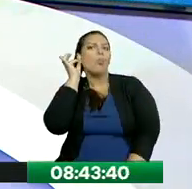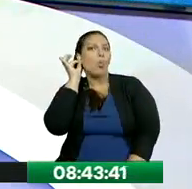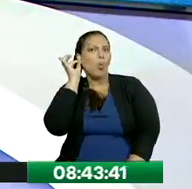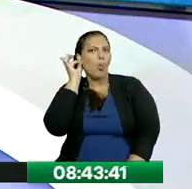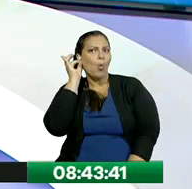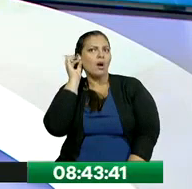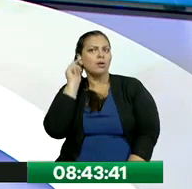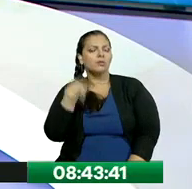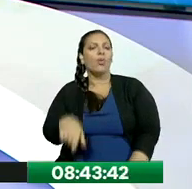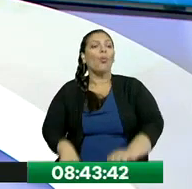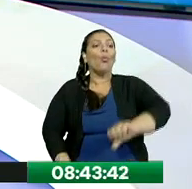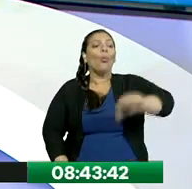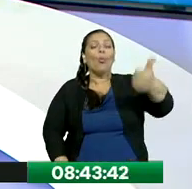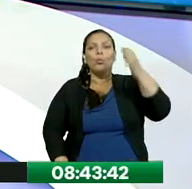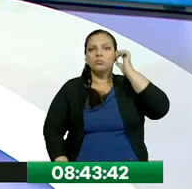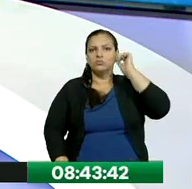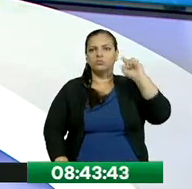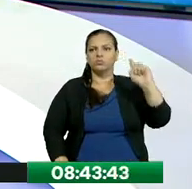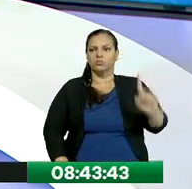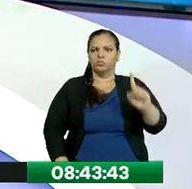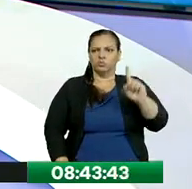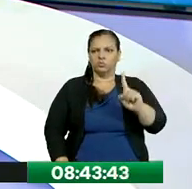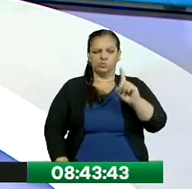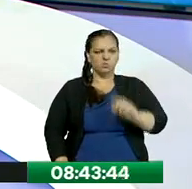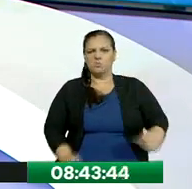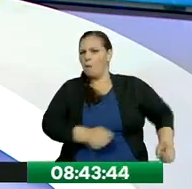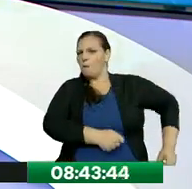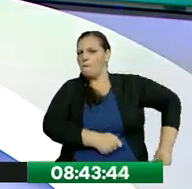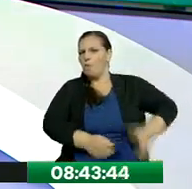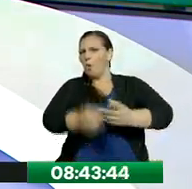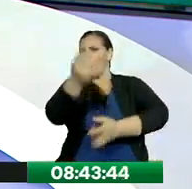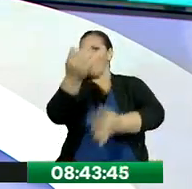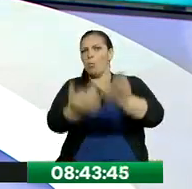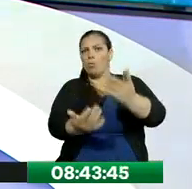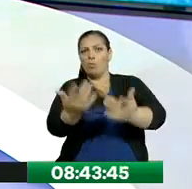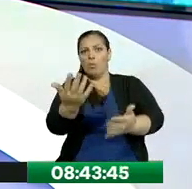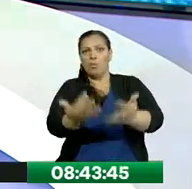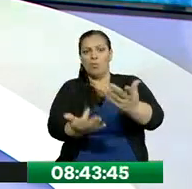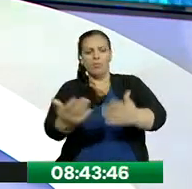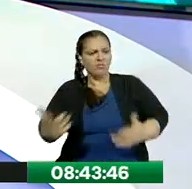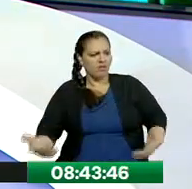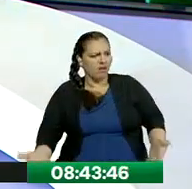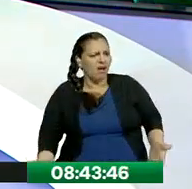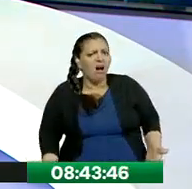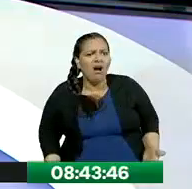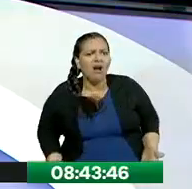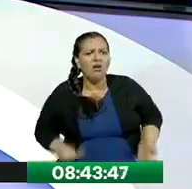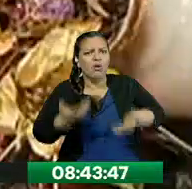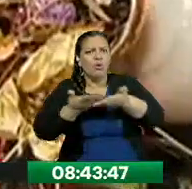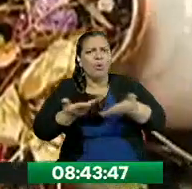urgente. Las llamas consumieron lamentablemente todos sus enseres.